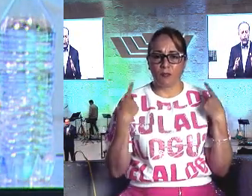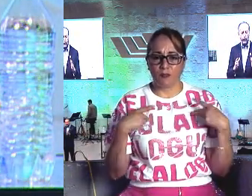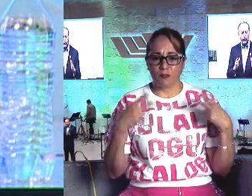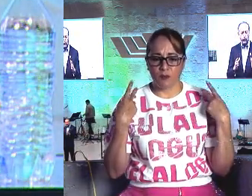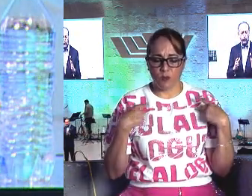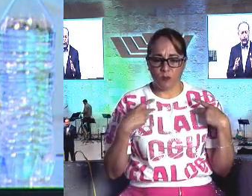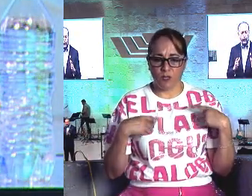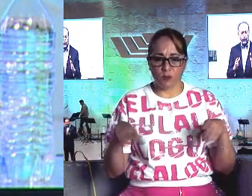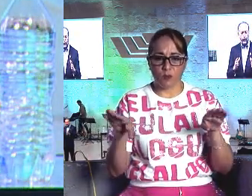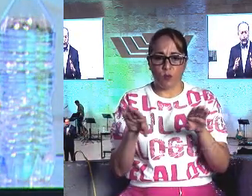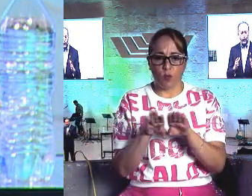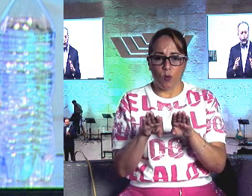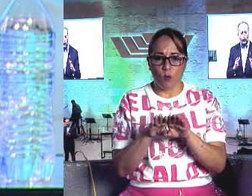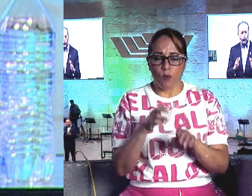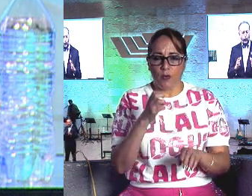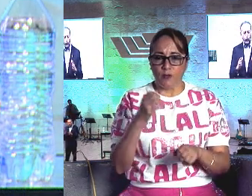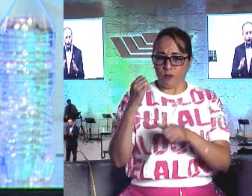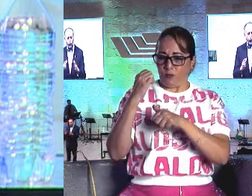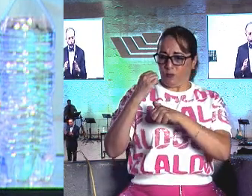hombres.